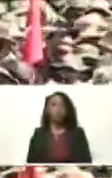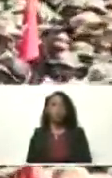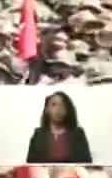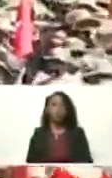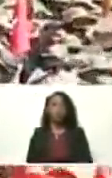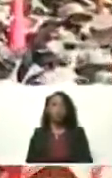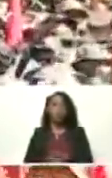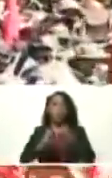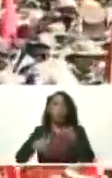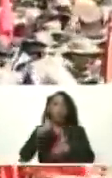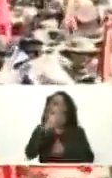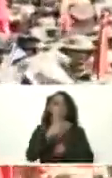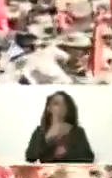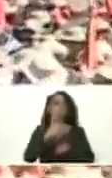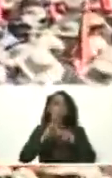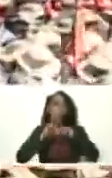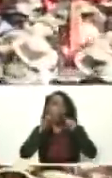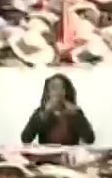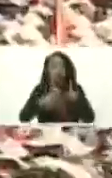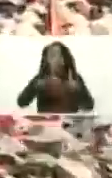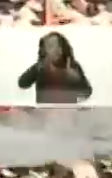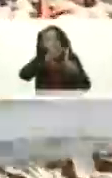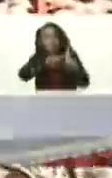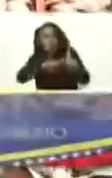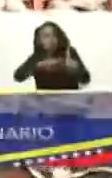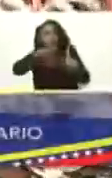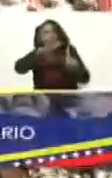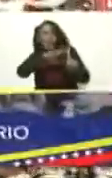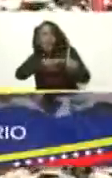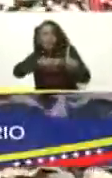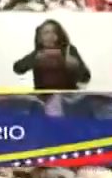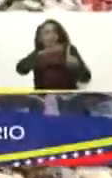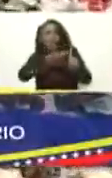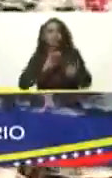Y luego empezó la conspiración, la conspiradera.